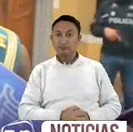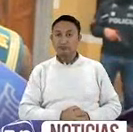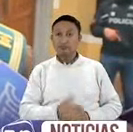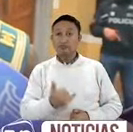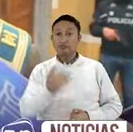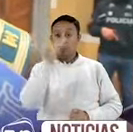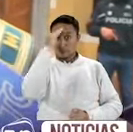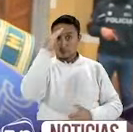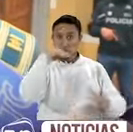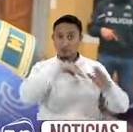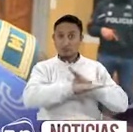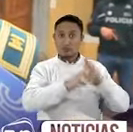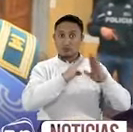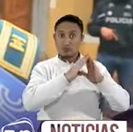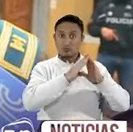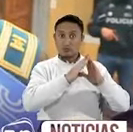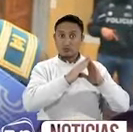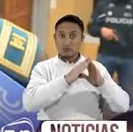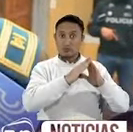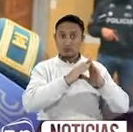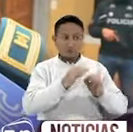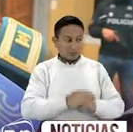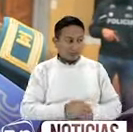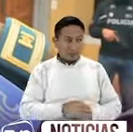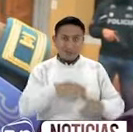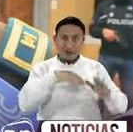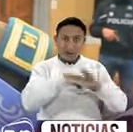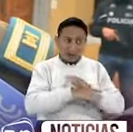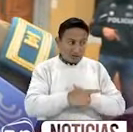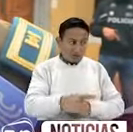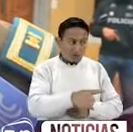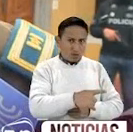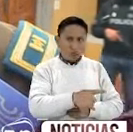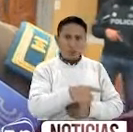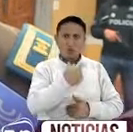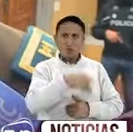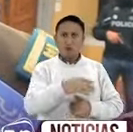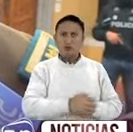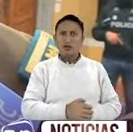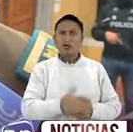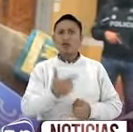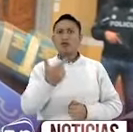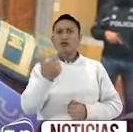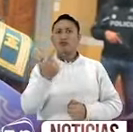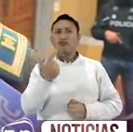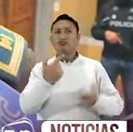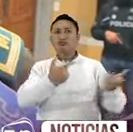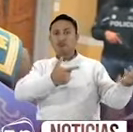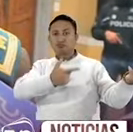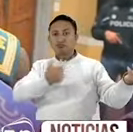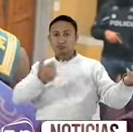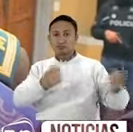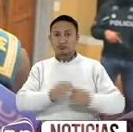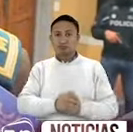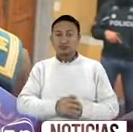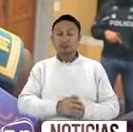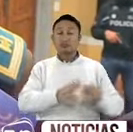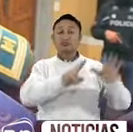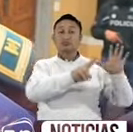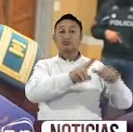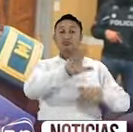allanamiento de este inmueble, en cuyo interior se encontraron armas largas en un número de